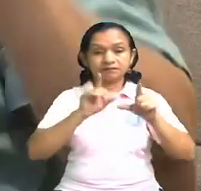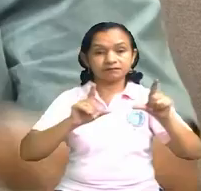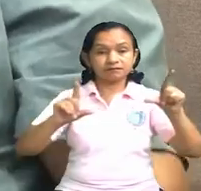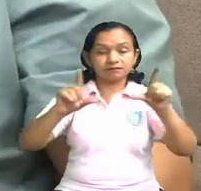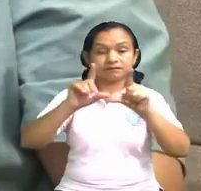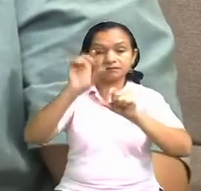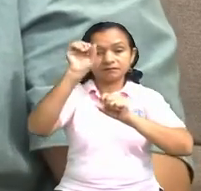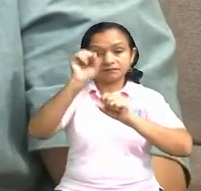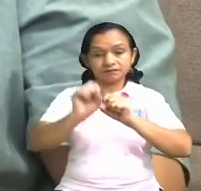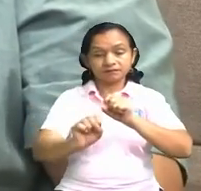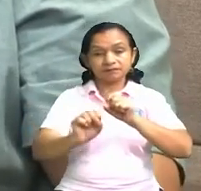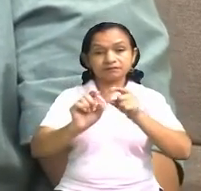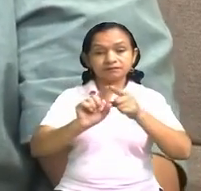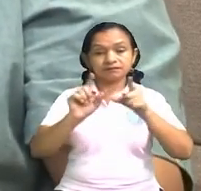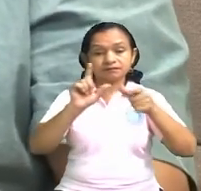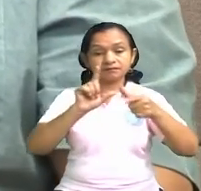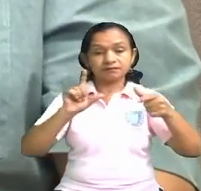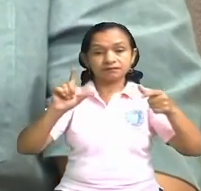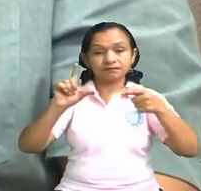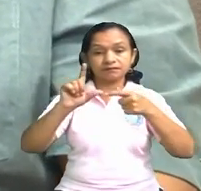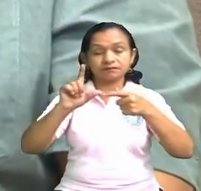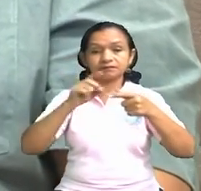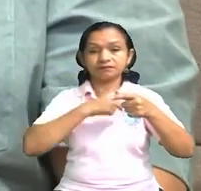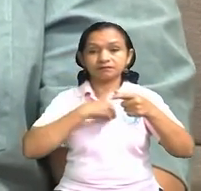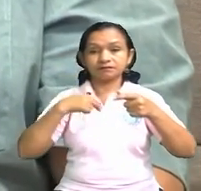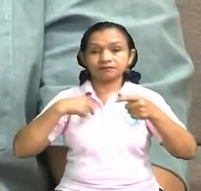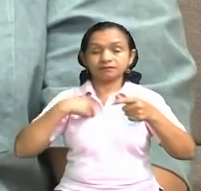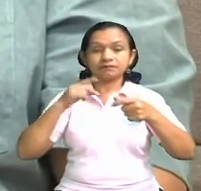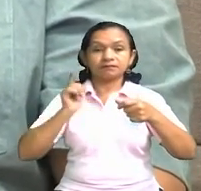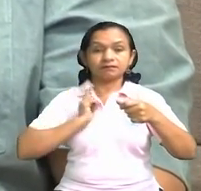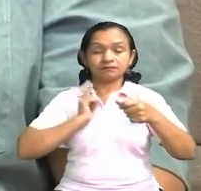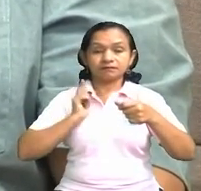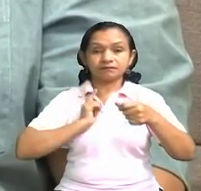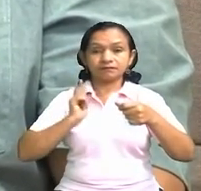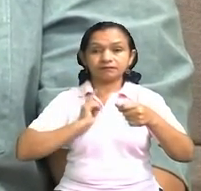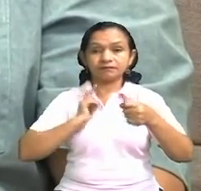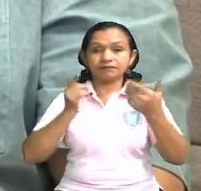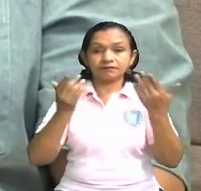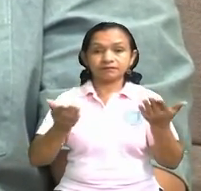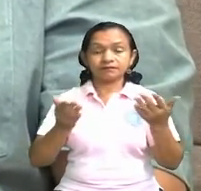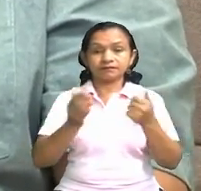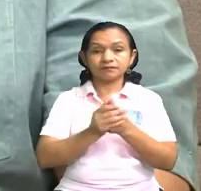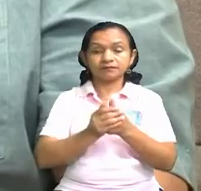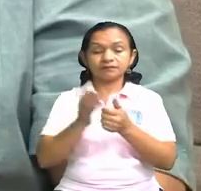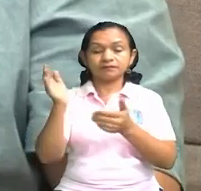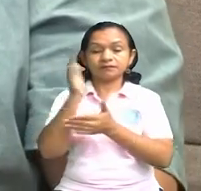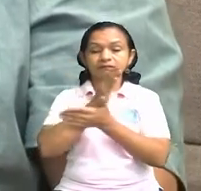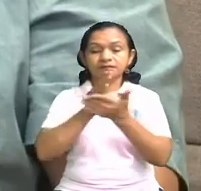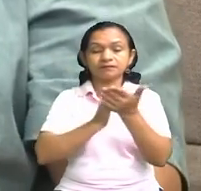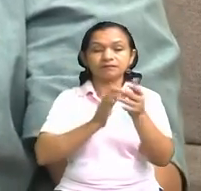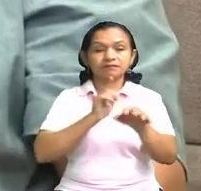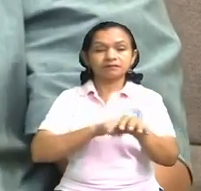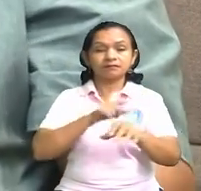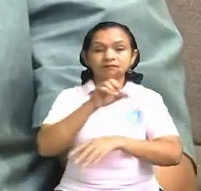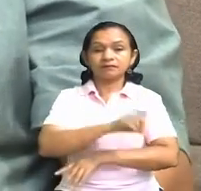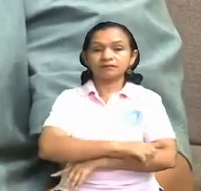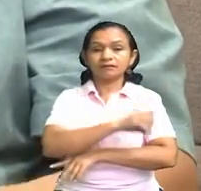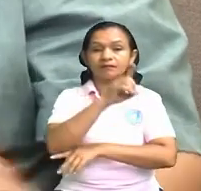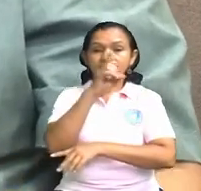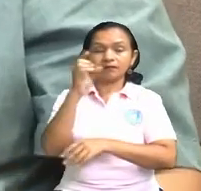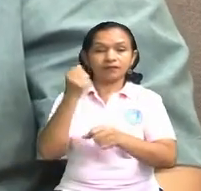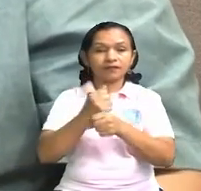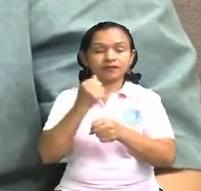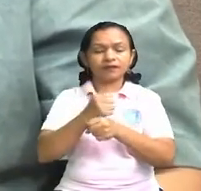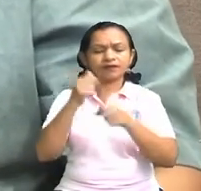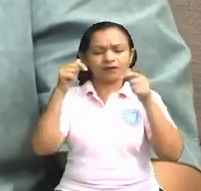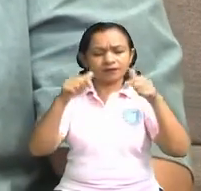en la zona sur, en la Ruta del Agua, había que llevar, porque, y solo en alguna hora o día funcionaba.